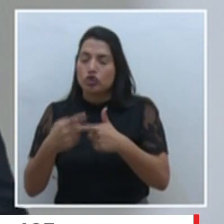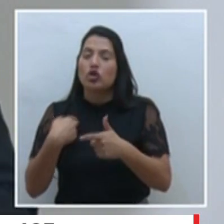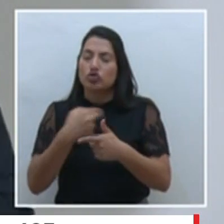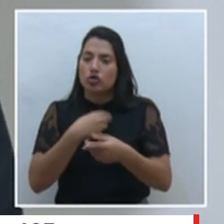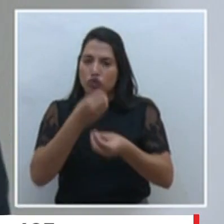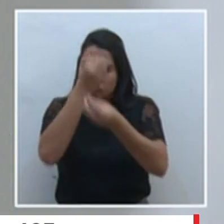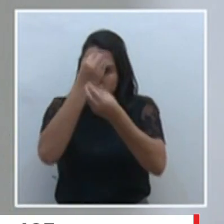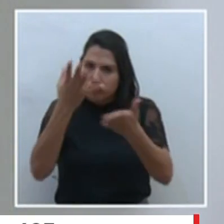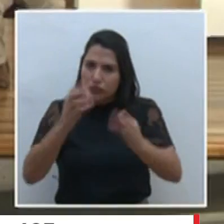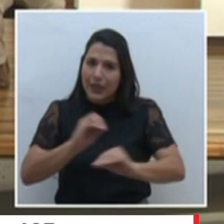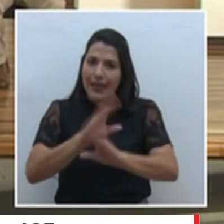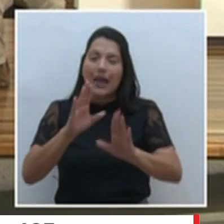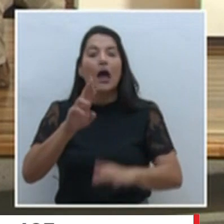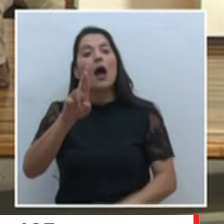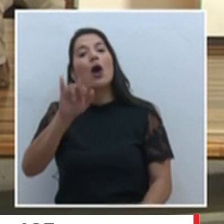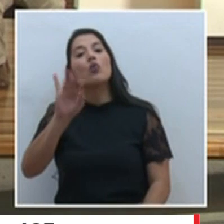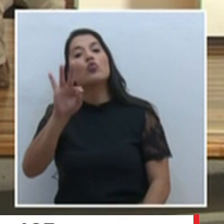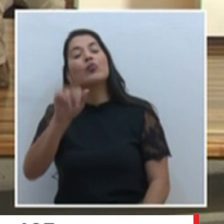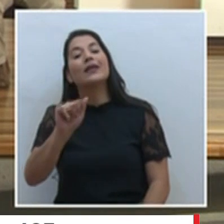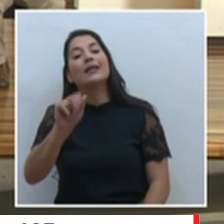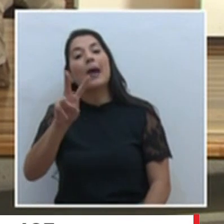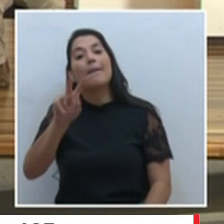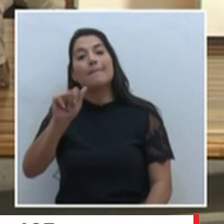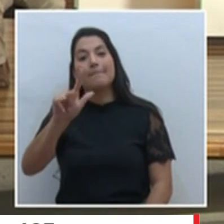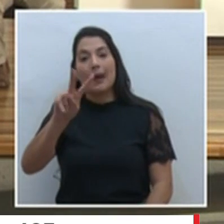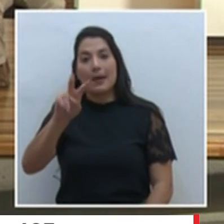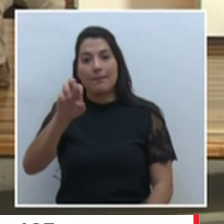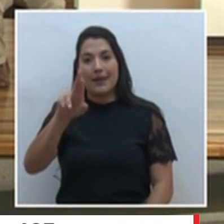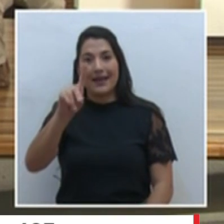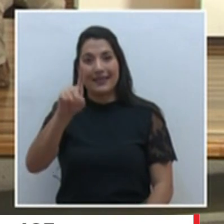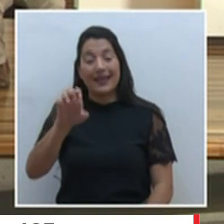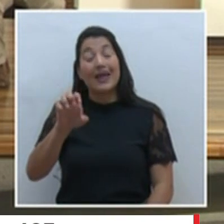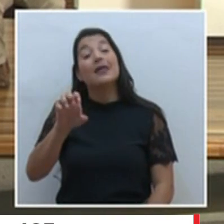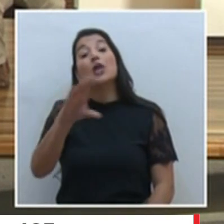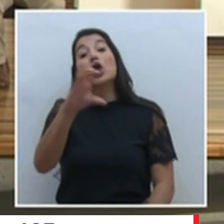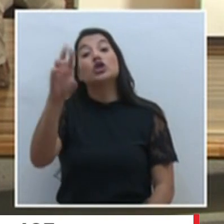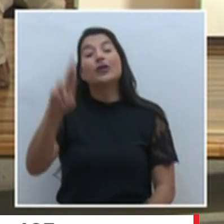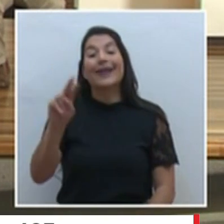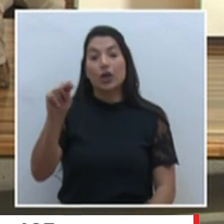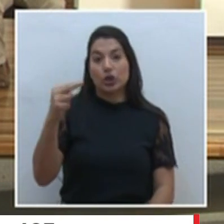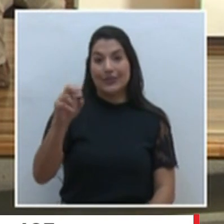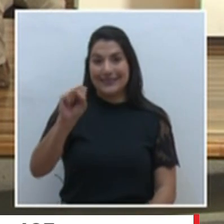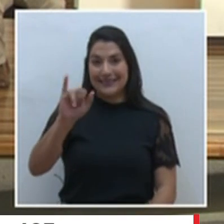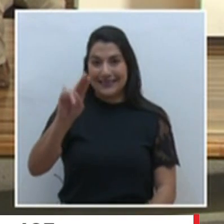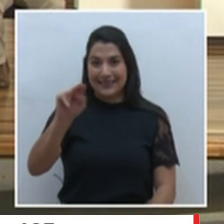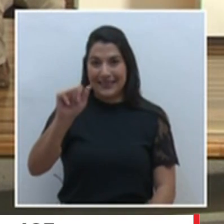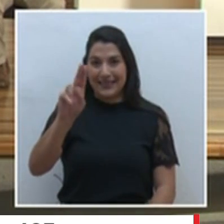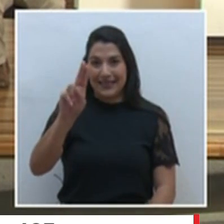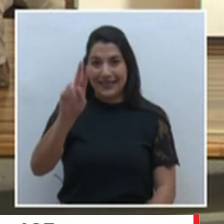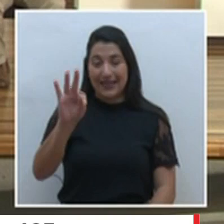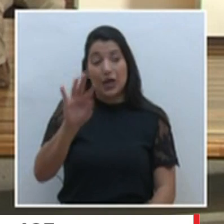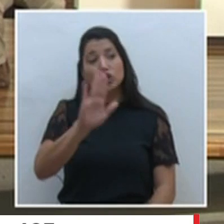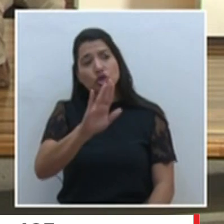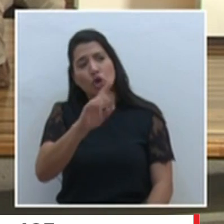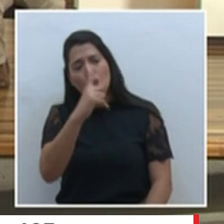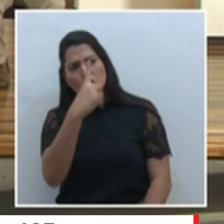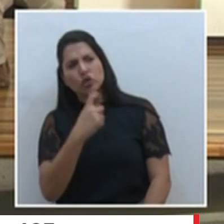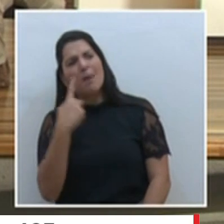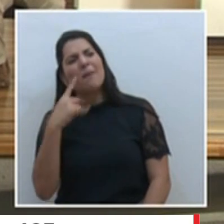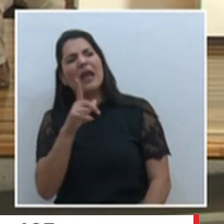Muchas gracias. Rita Valverde, de Costa Rica Noticias, SINAR, su consulta y hacia quién va dirigida su